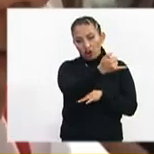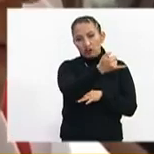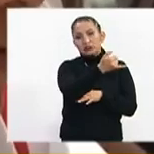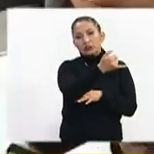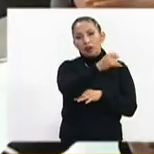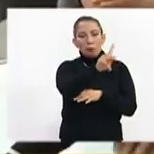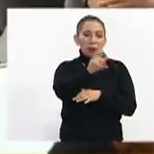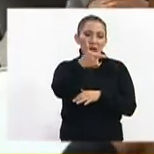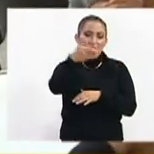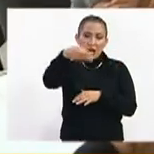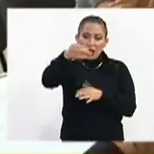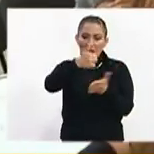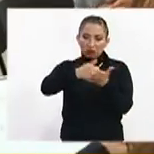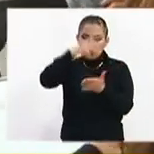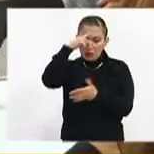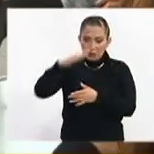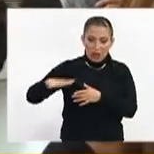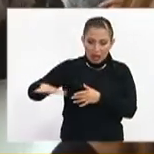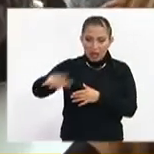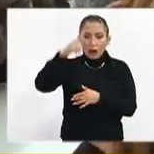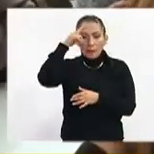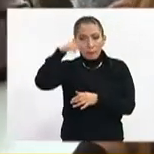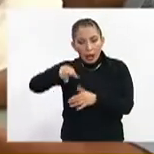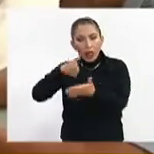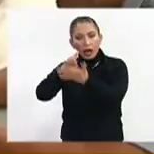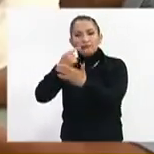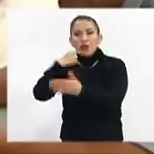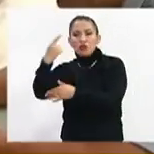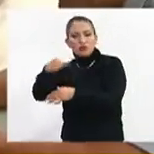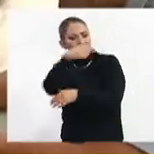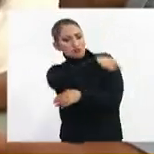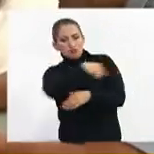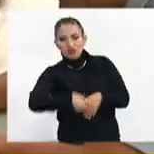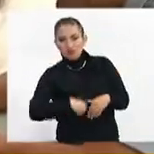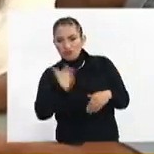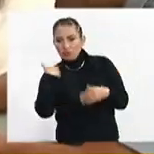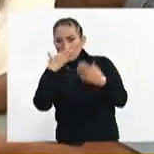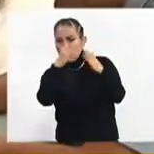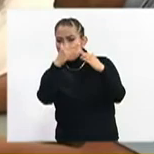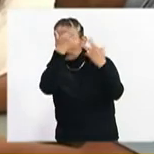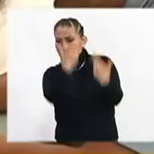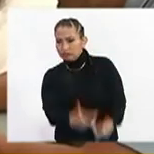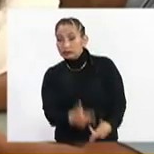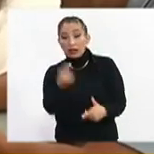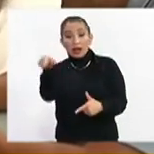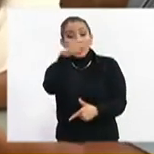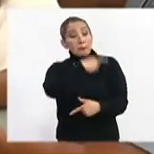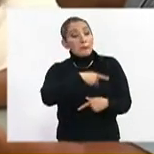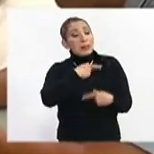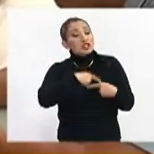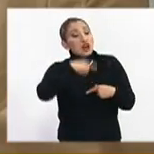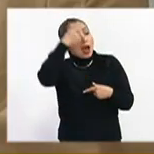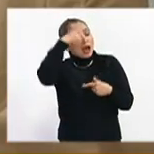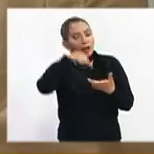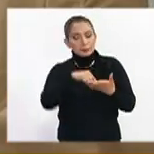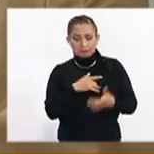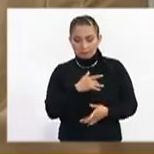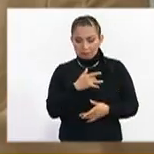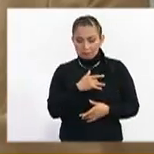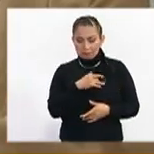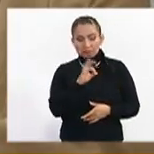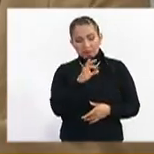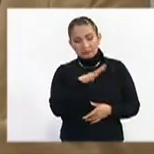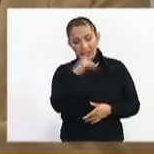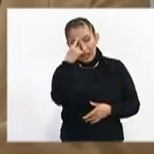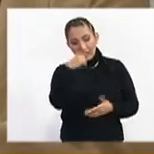General de Justicia de la Ciudad de México a presentar la denuncia las personas que consideren que pudiera